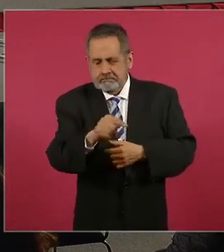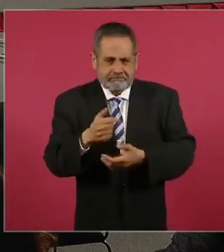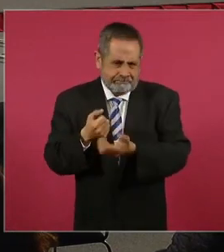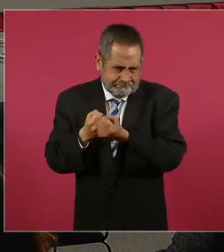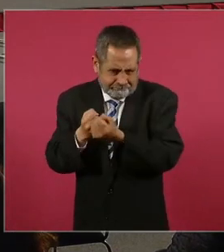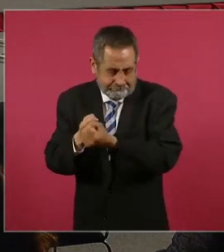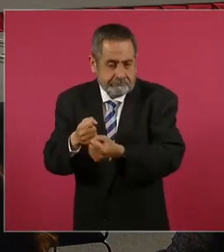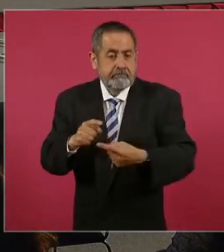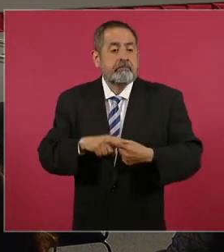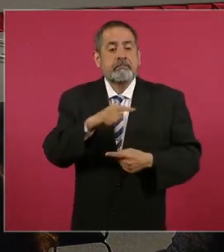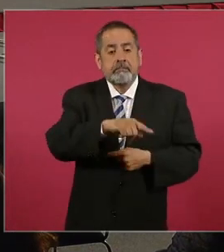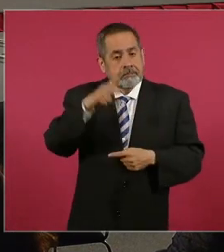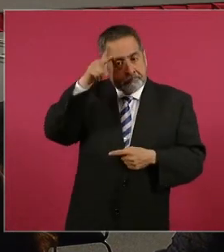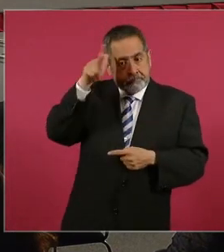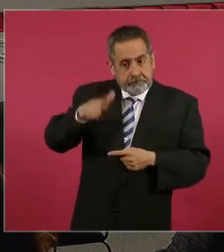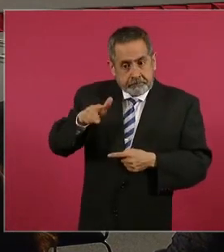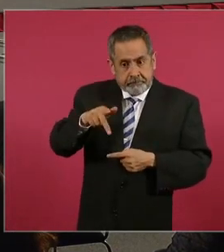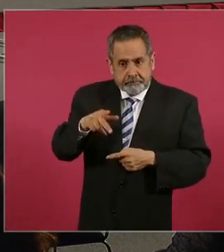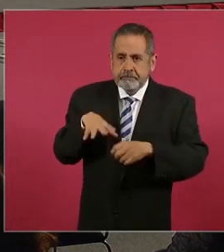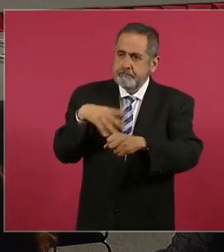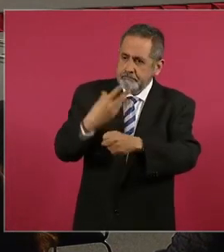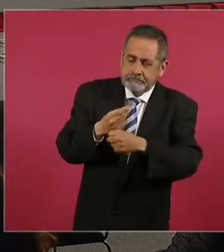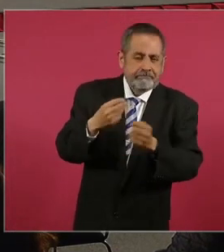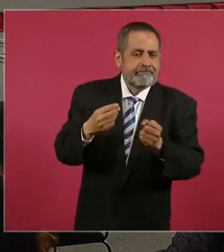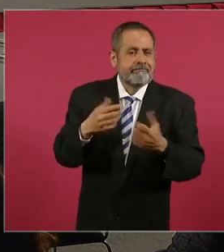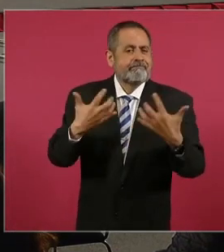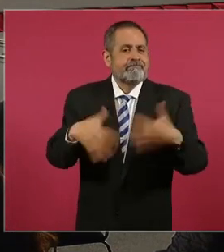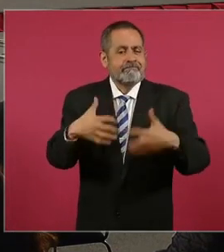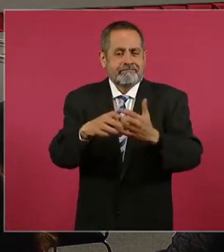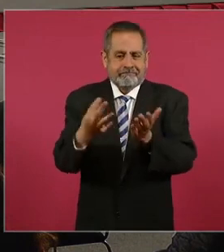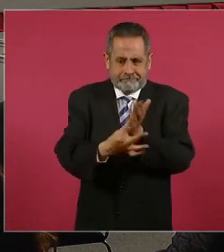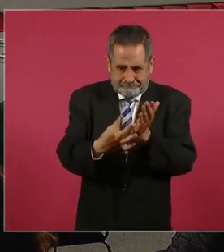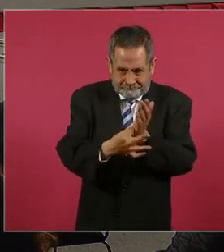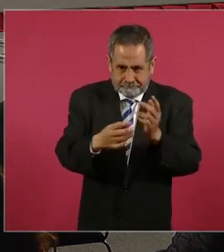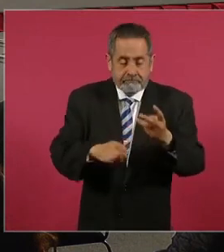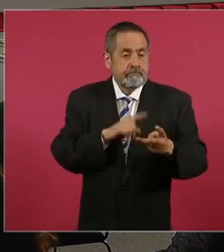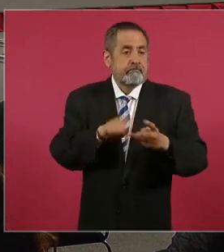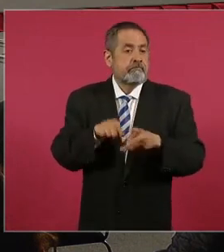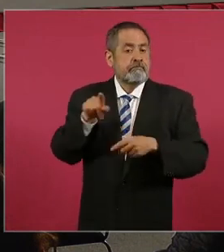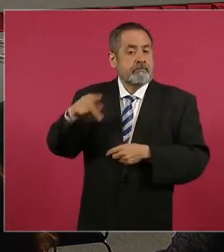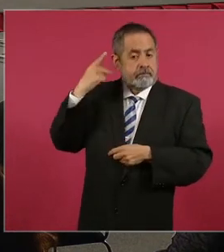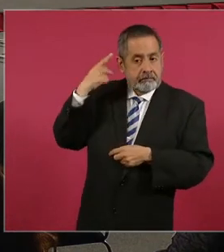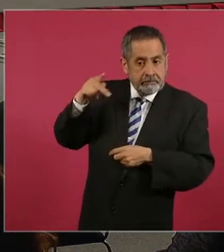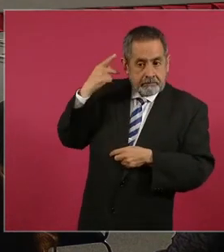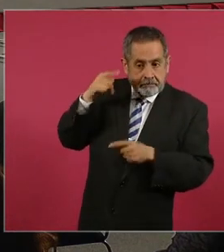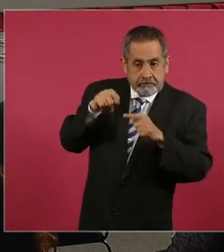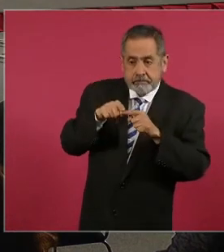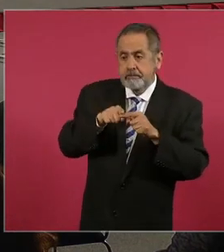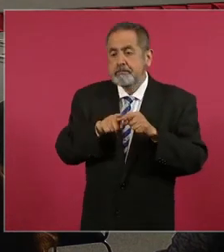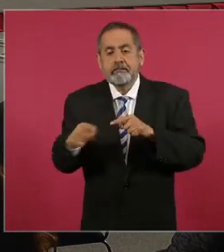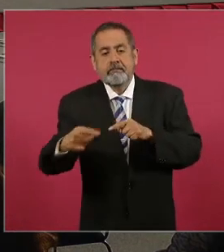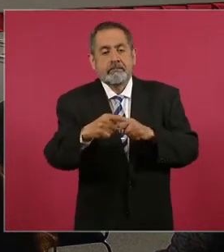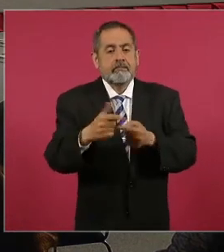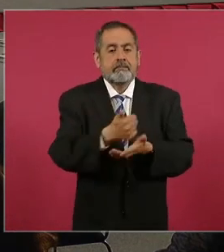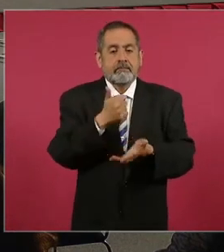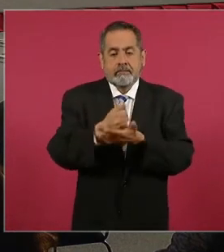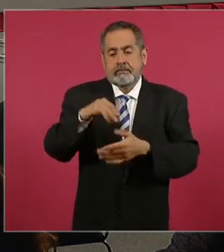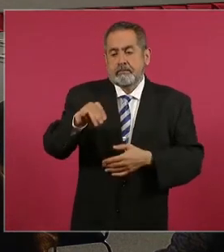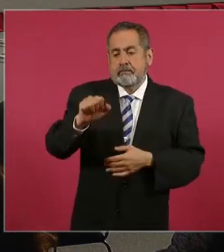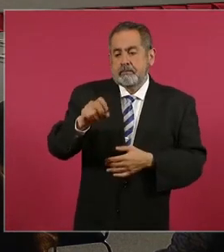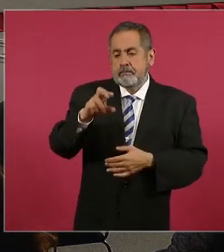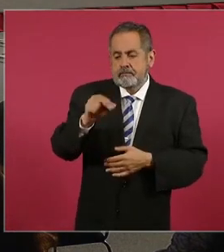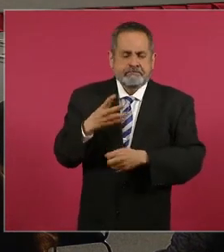con inversiones acereras y a Puebla en el llamado corredor Ciudad Madero.